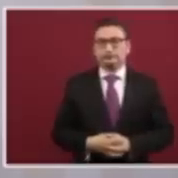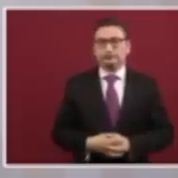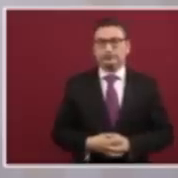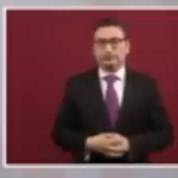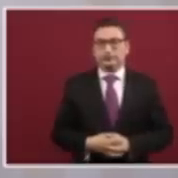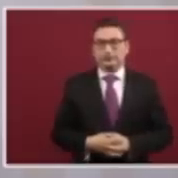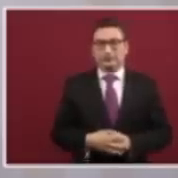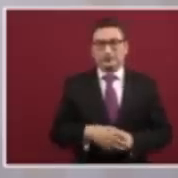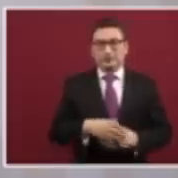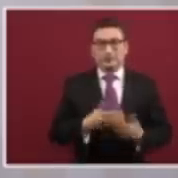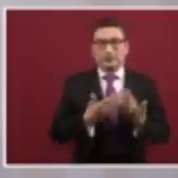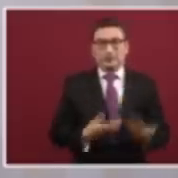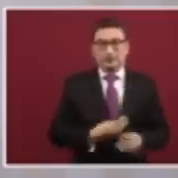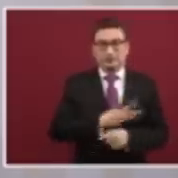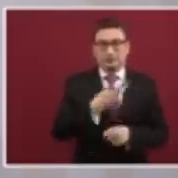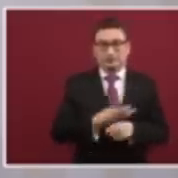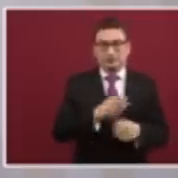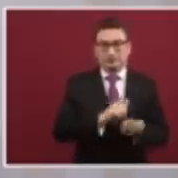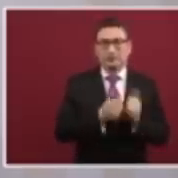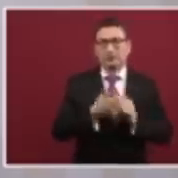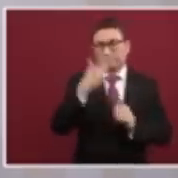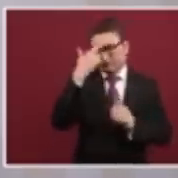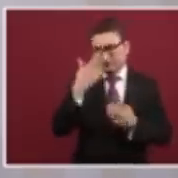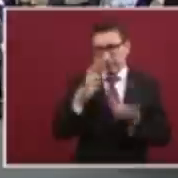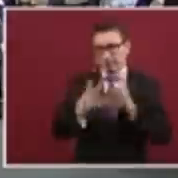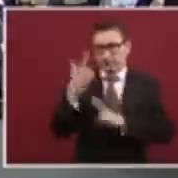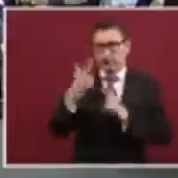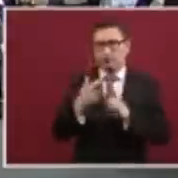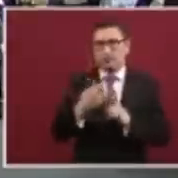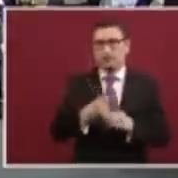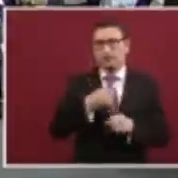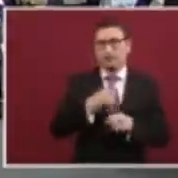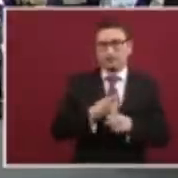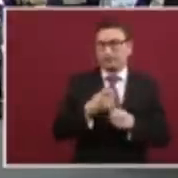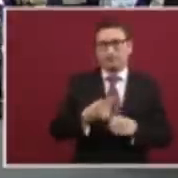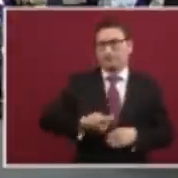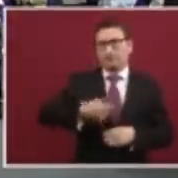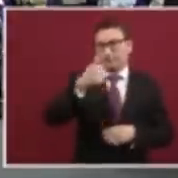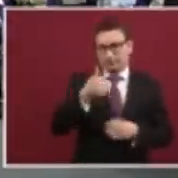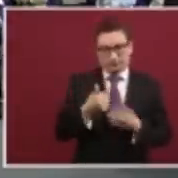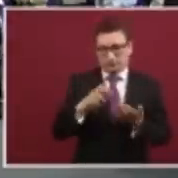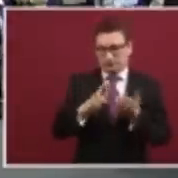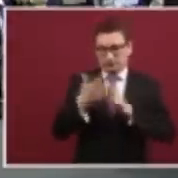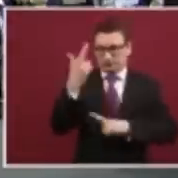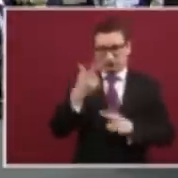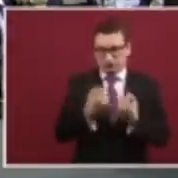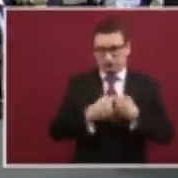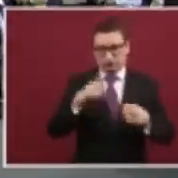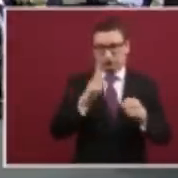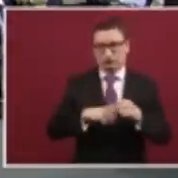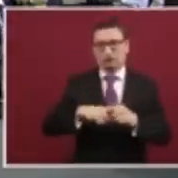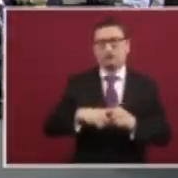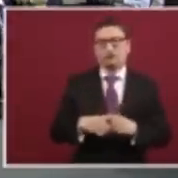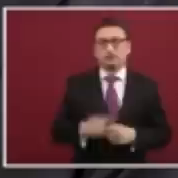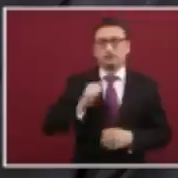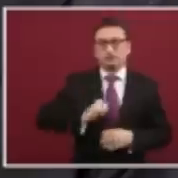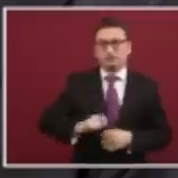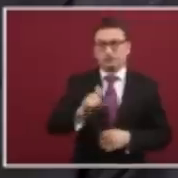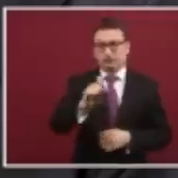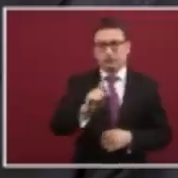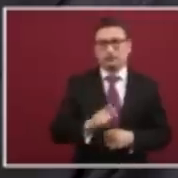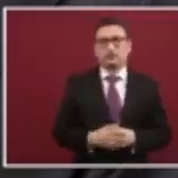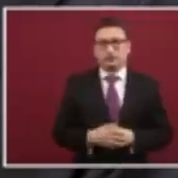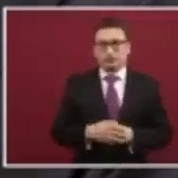Y la tercera transformación pues fue la revolución, la primera revolución social del siglo XX en el